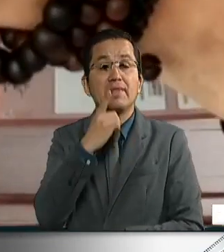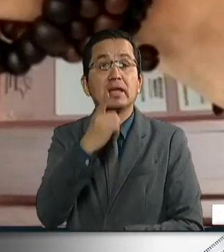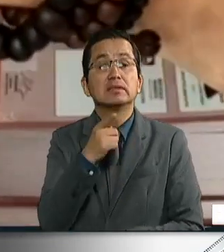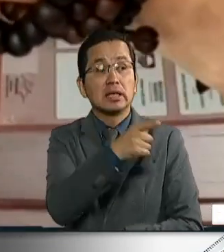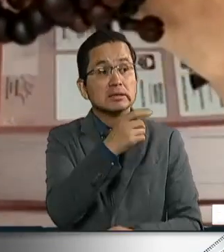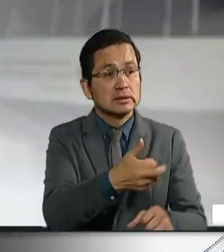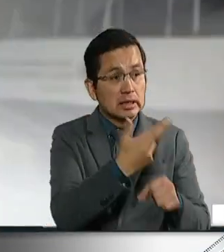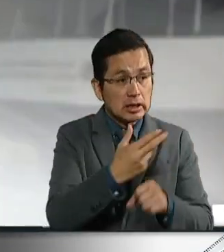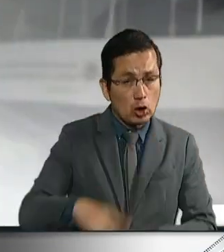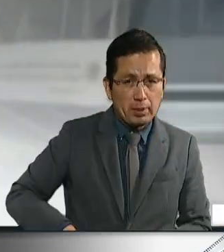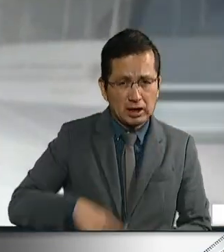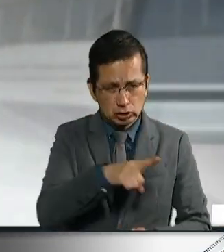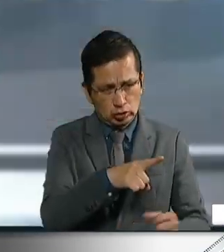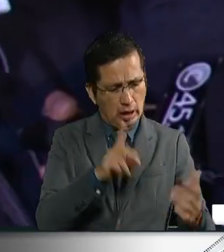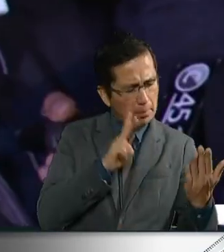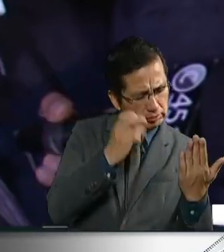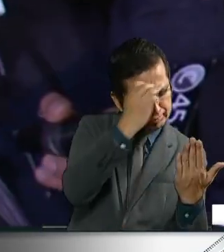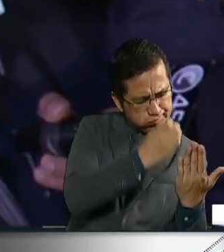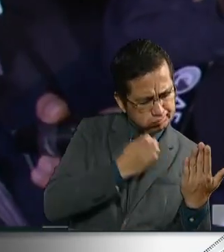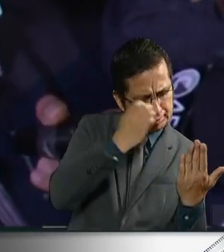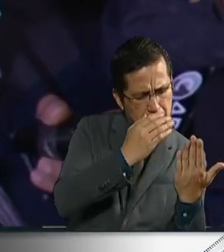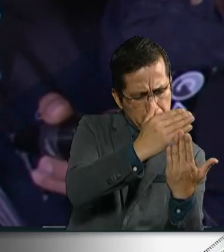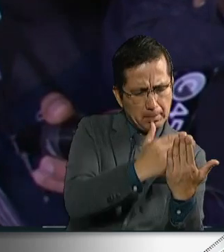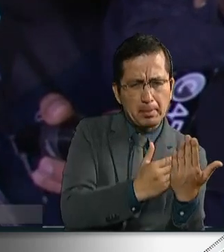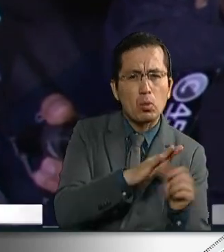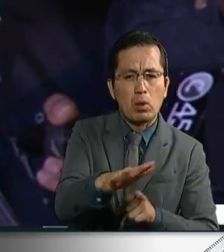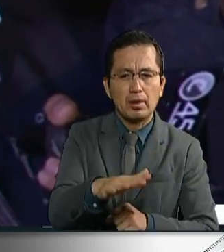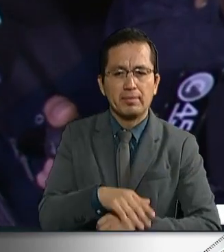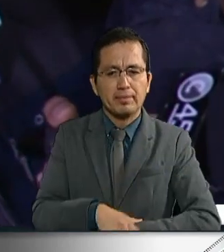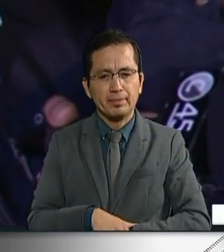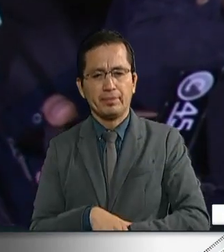las observaciones. Entre el día